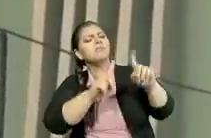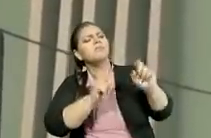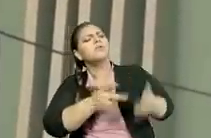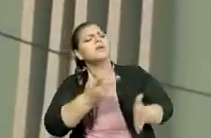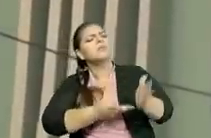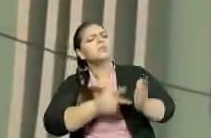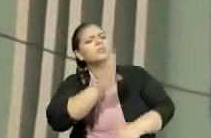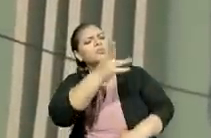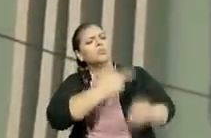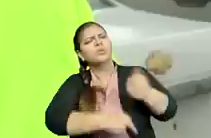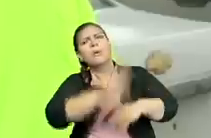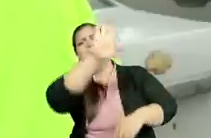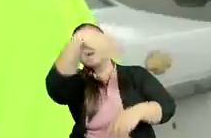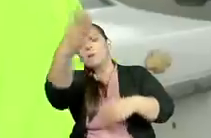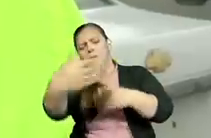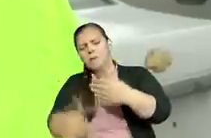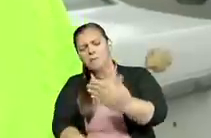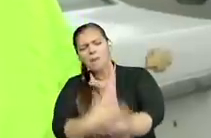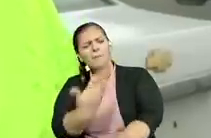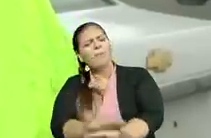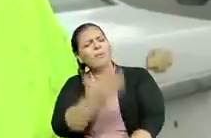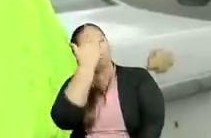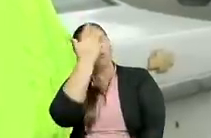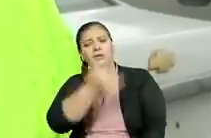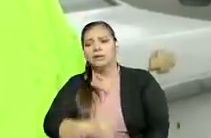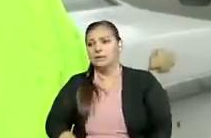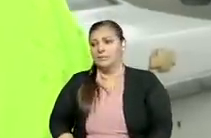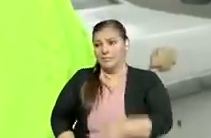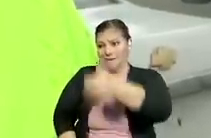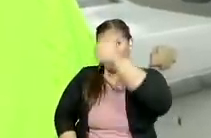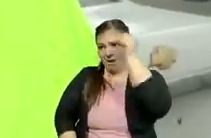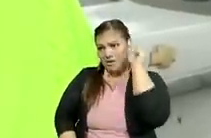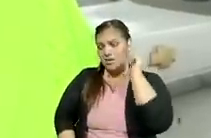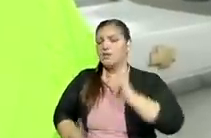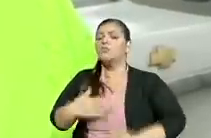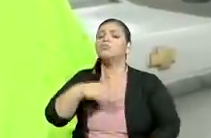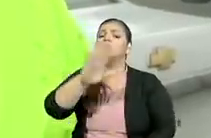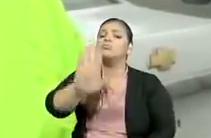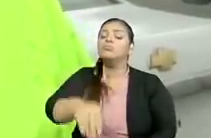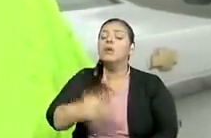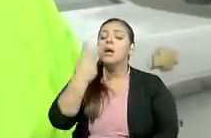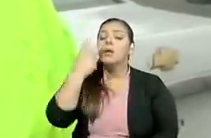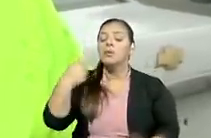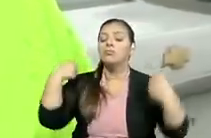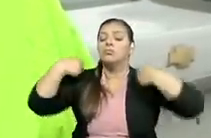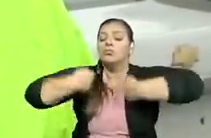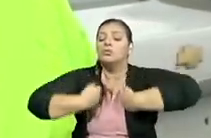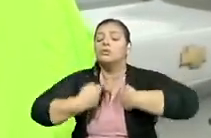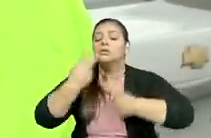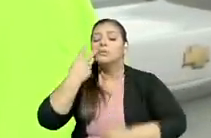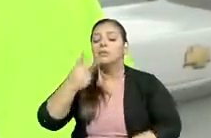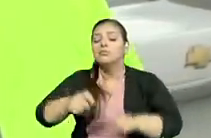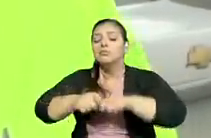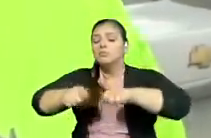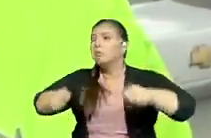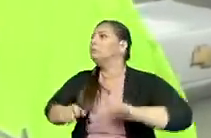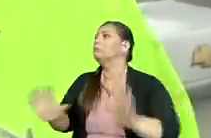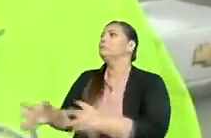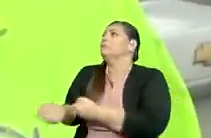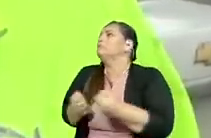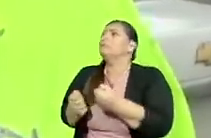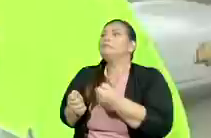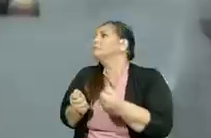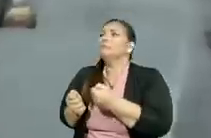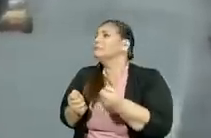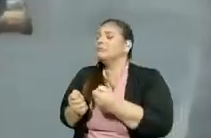adolescente, el día de ayer ha querido revisarle la mochila y el menor ha manifestado que no le revise y se ha puesto a llorar. Por lo cual la señora